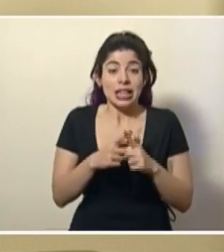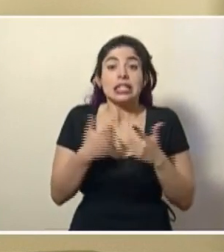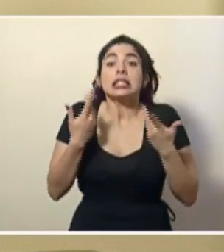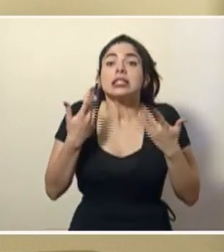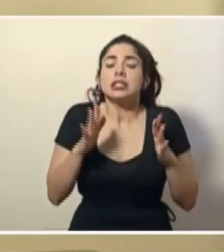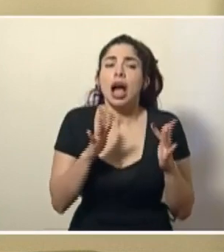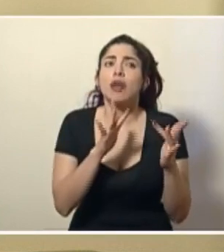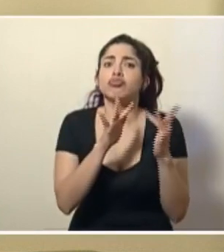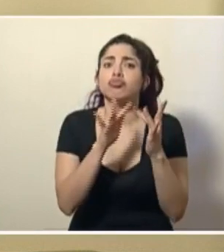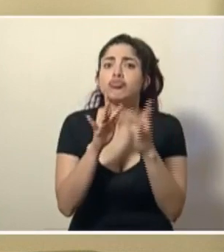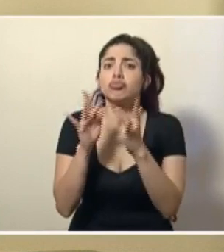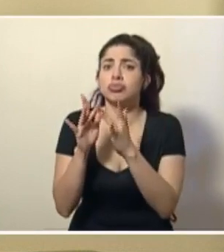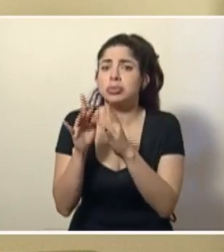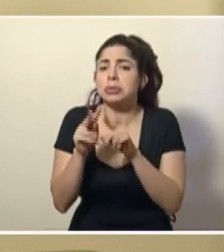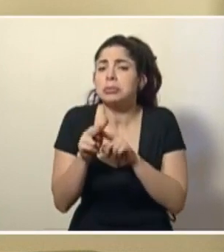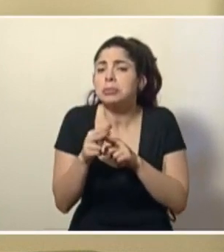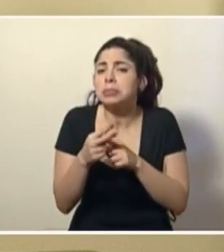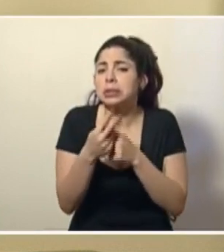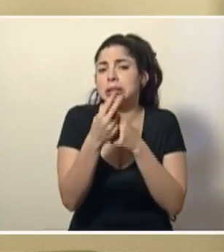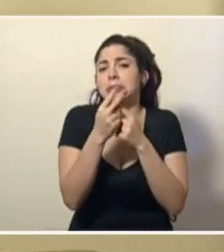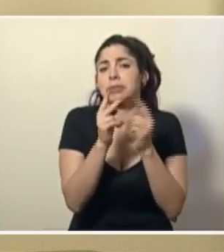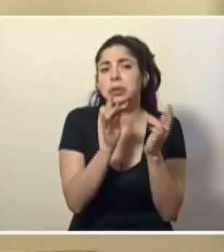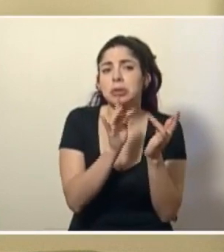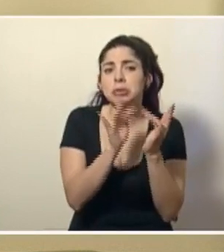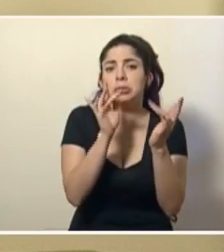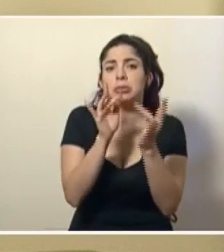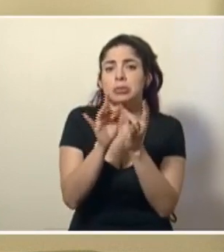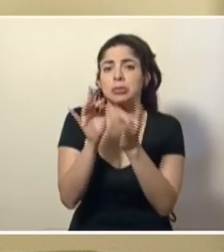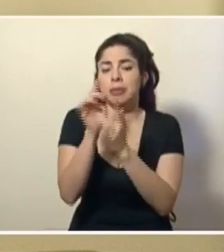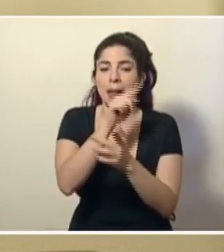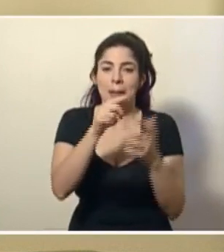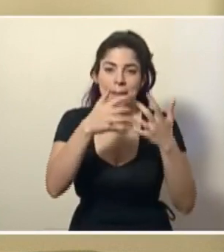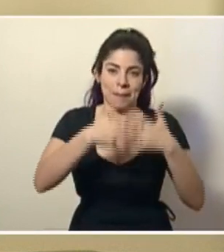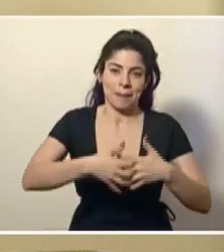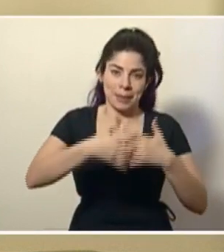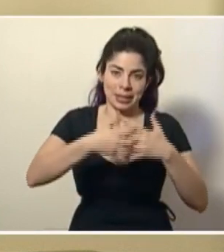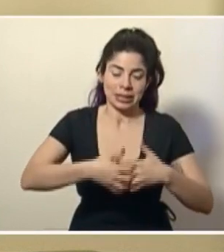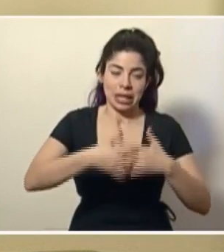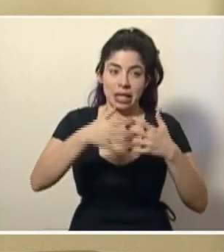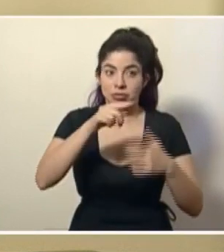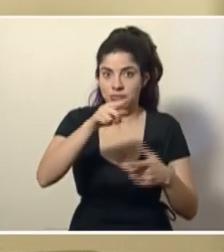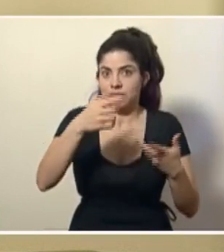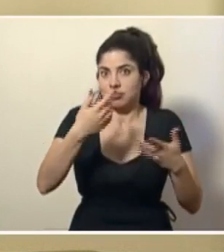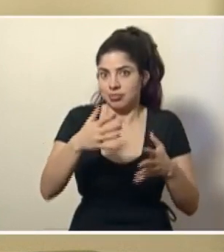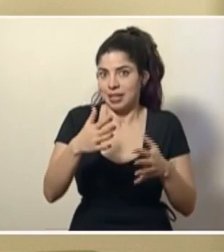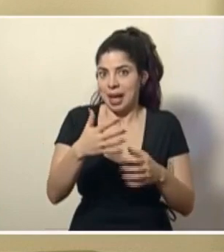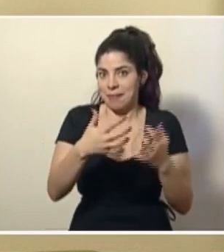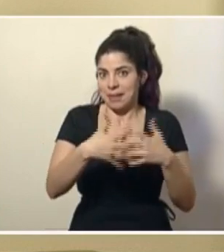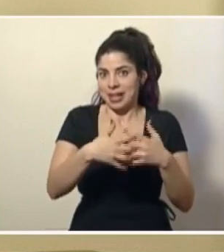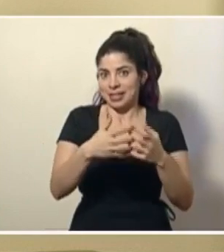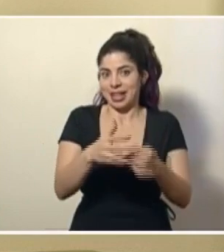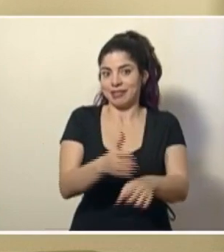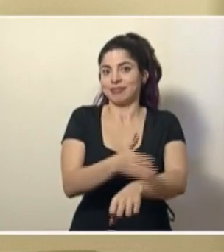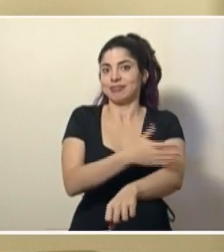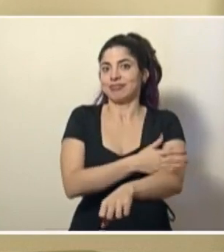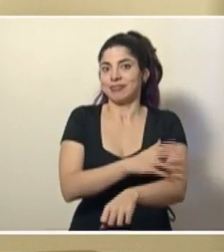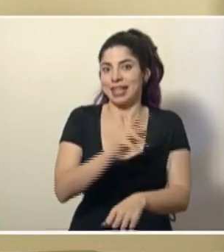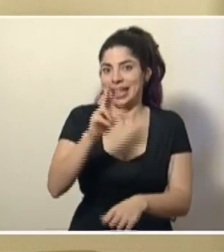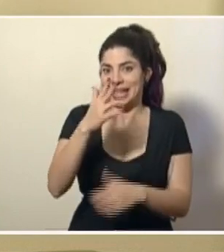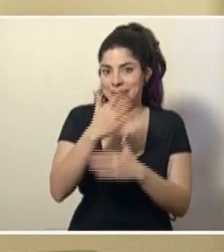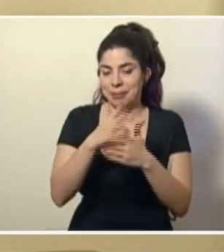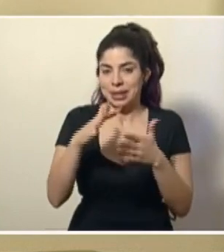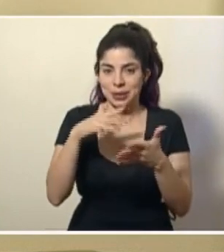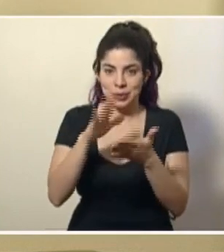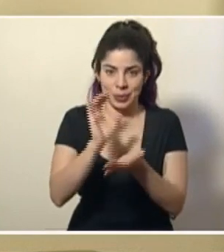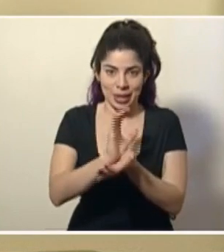acercamientos muy incipientes con la industria que está avanzada en fase 3 de